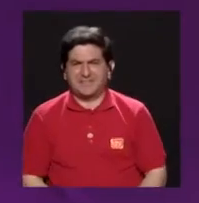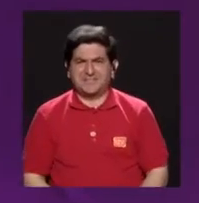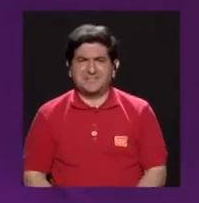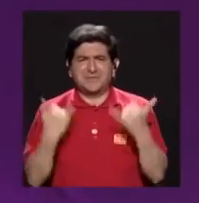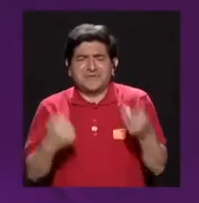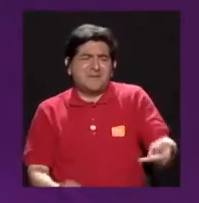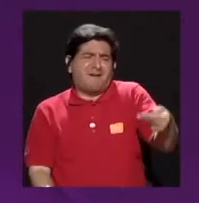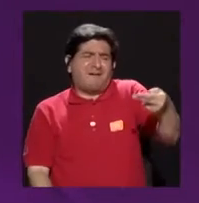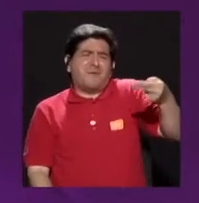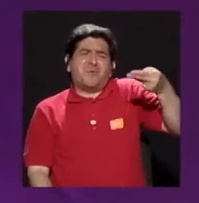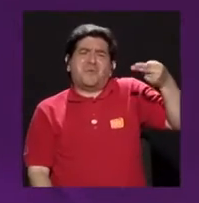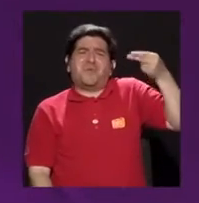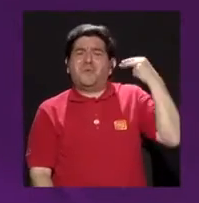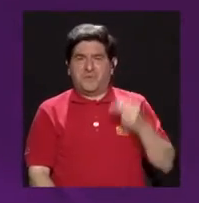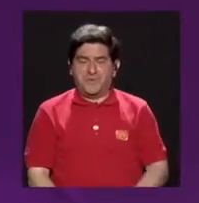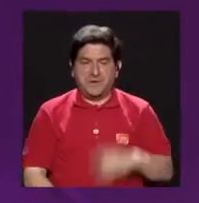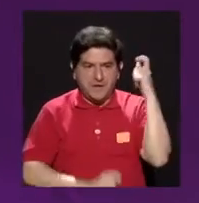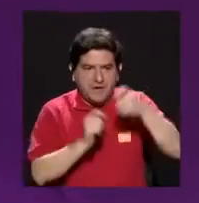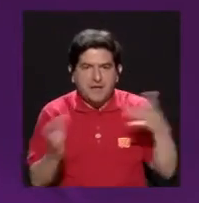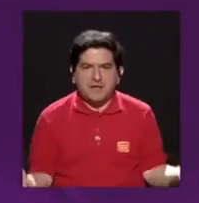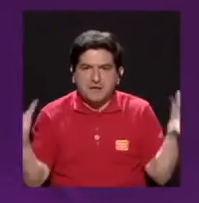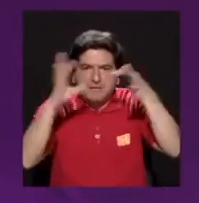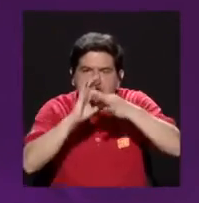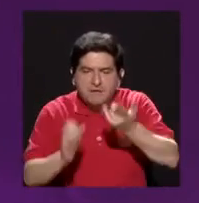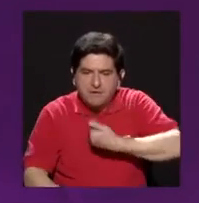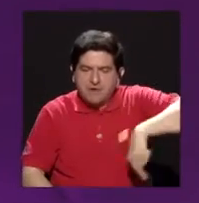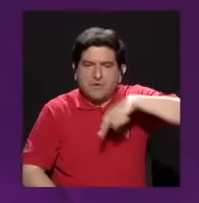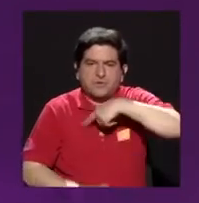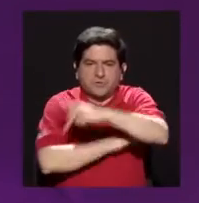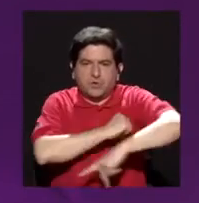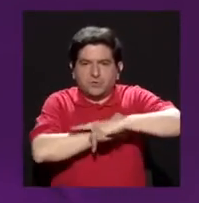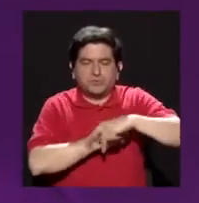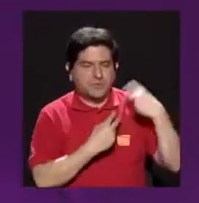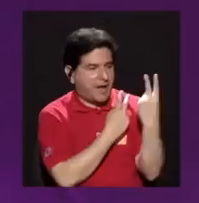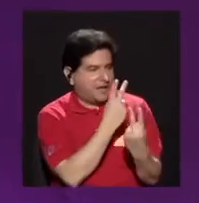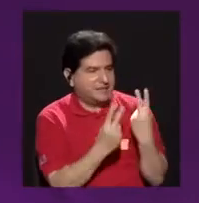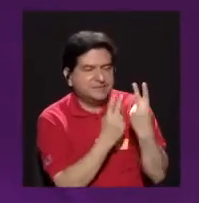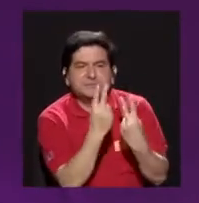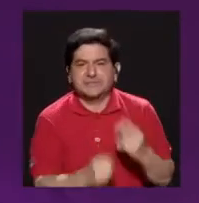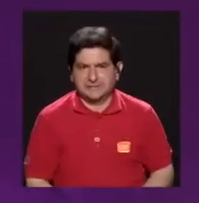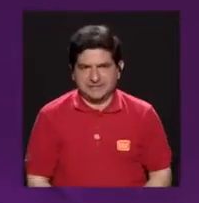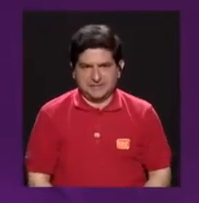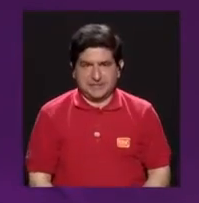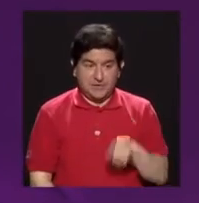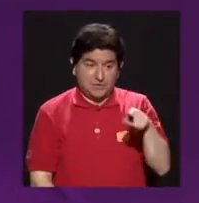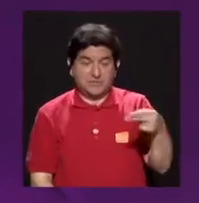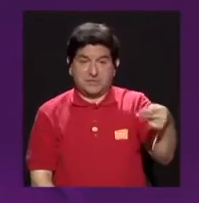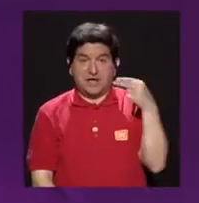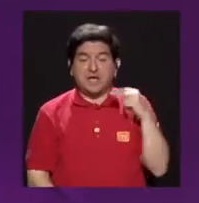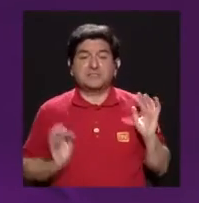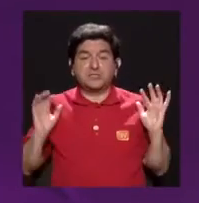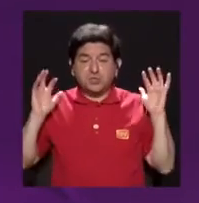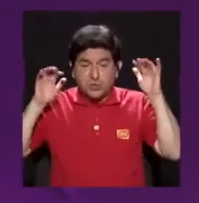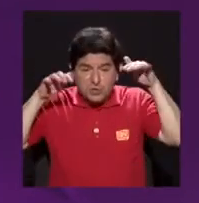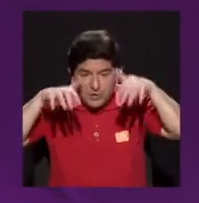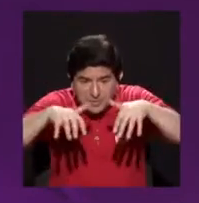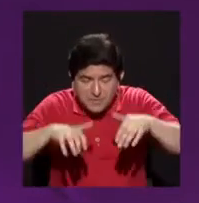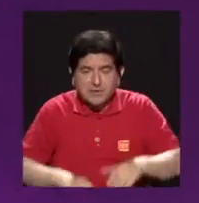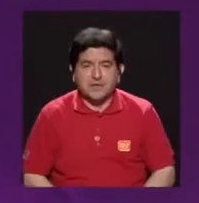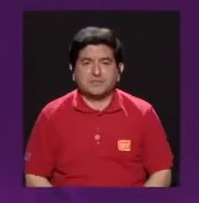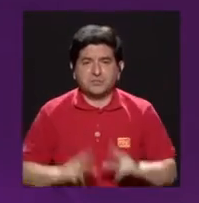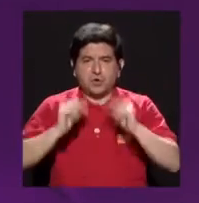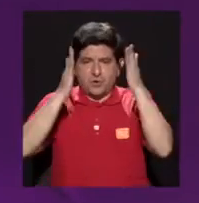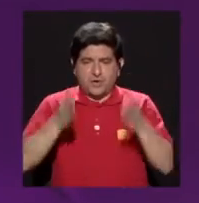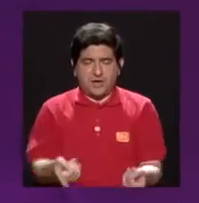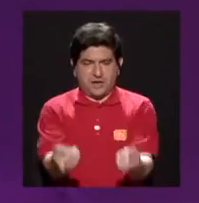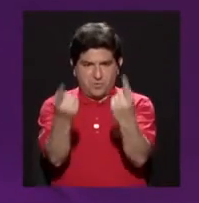es histórico y que justamente tiene que ver con que somos los países vecinos, ¿verdad? Con que ha habido una histórica migración nicaragüense a Costa Rica, porque no